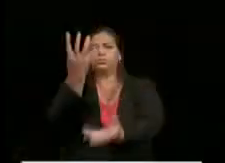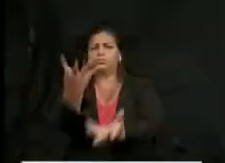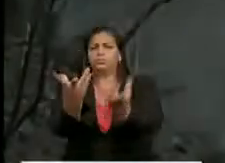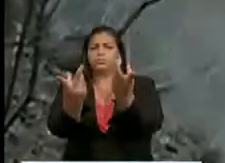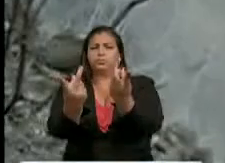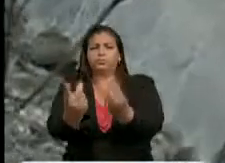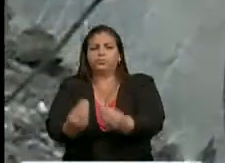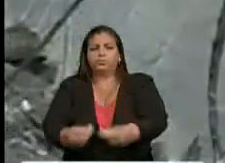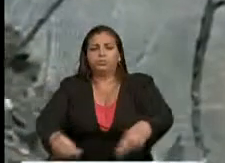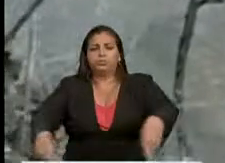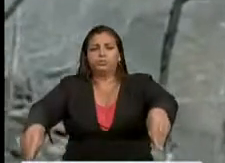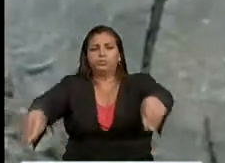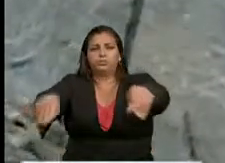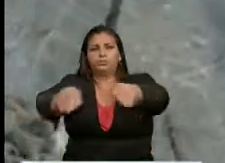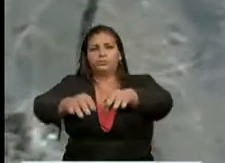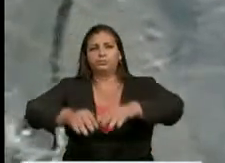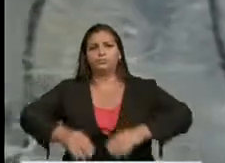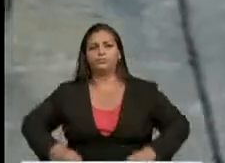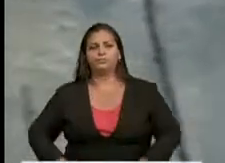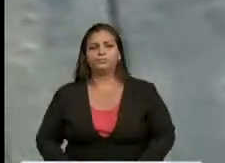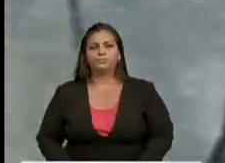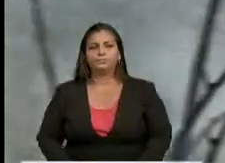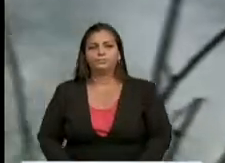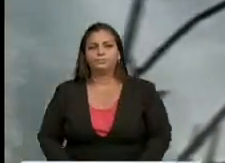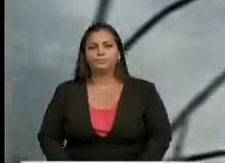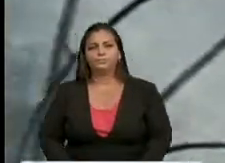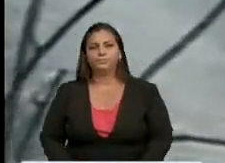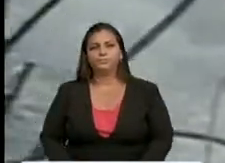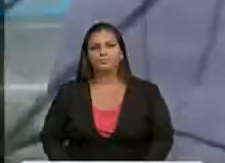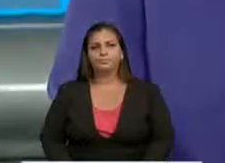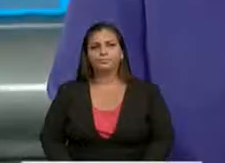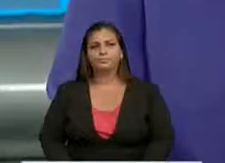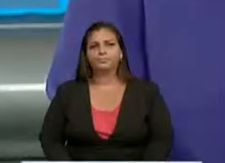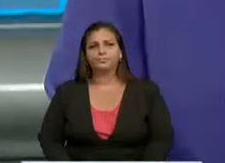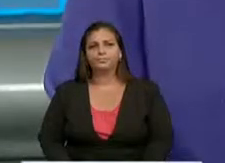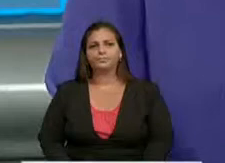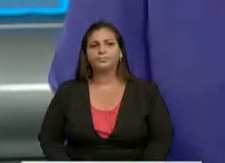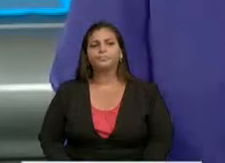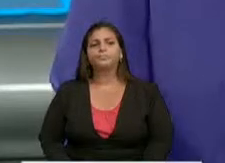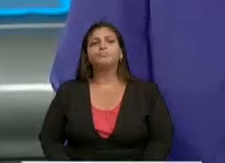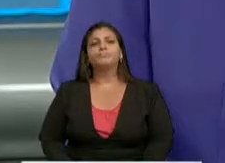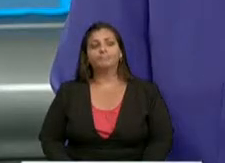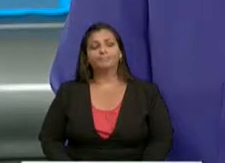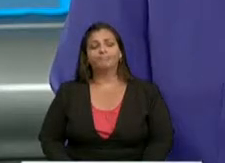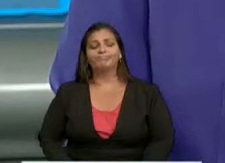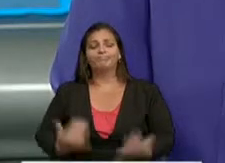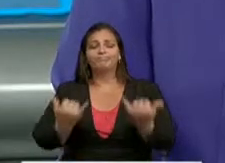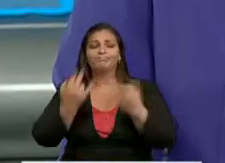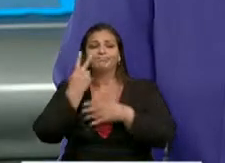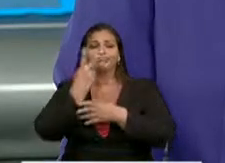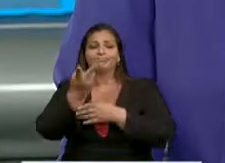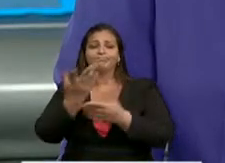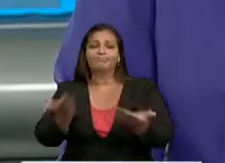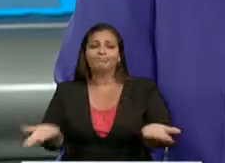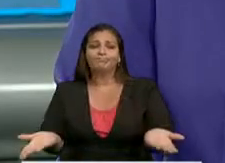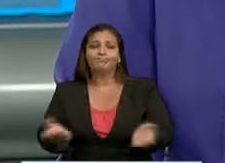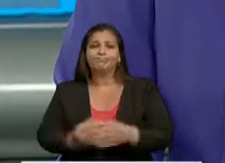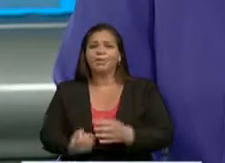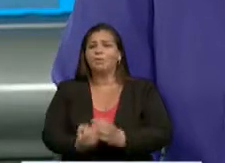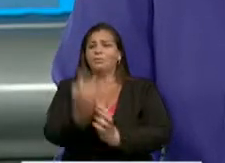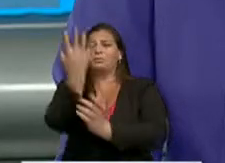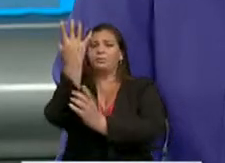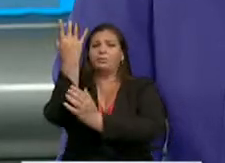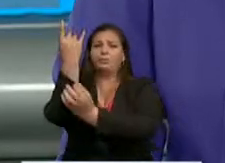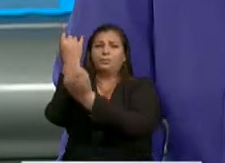Luis Fernández y Luis Terán, informó Andrea Valareso. Como vemos, los incendios forestales no dan